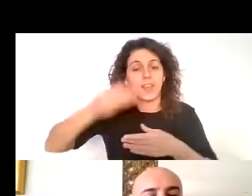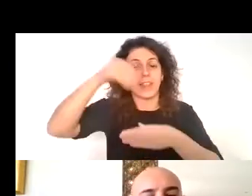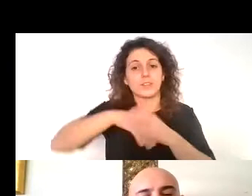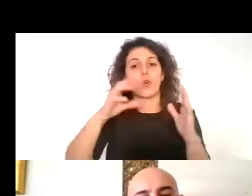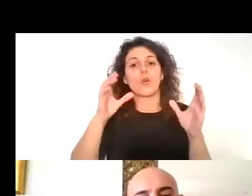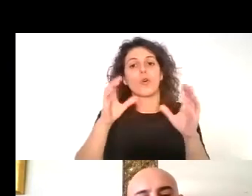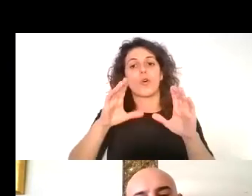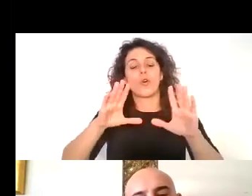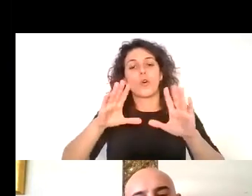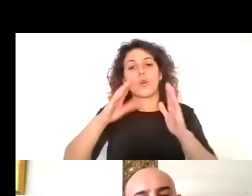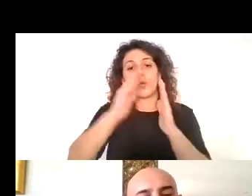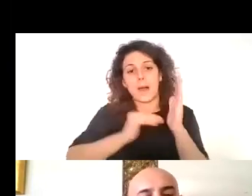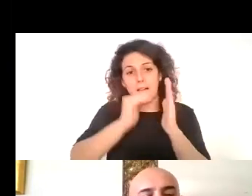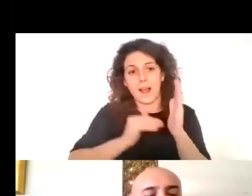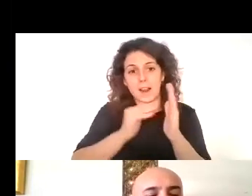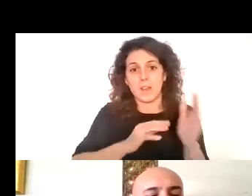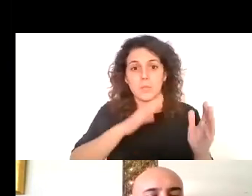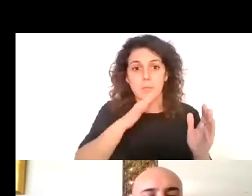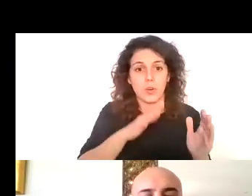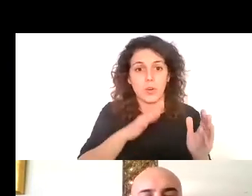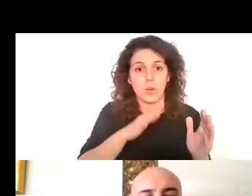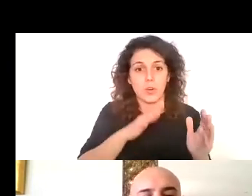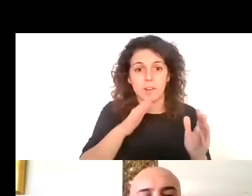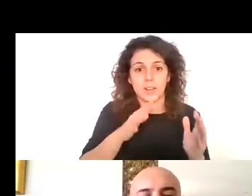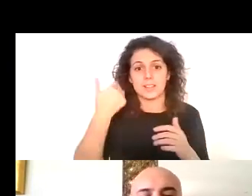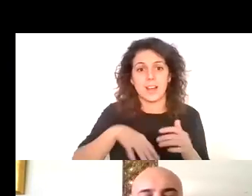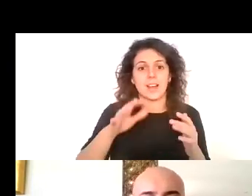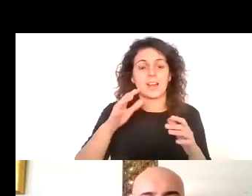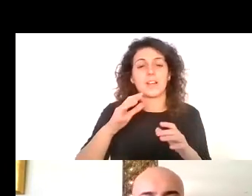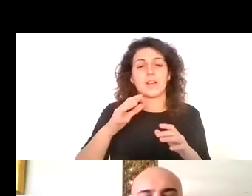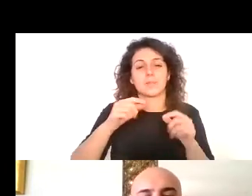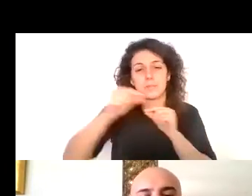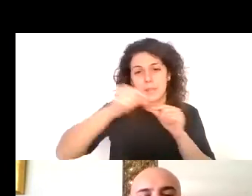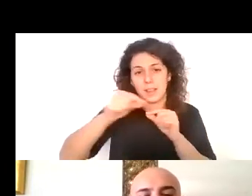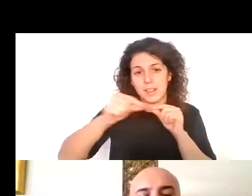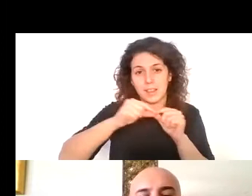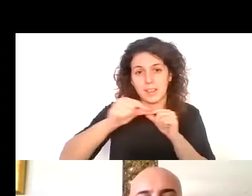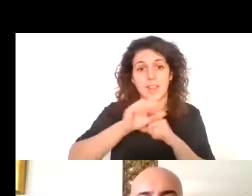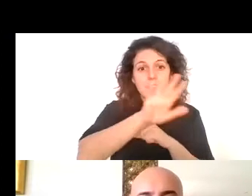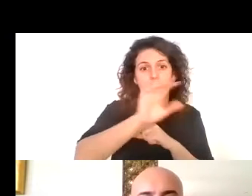primer parque marítimo terrestre de esta comunidad. Cuenta con una superficie total protegida de